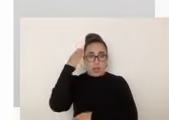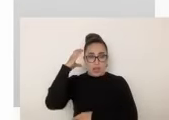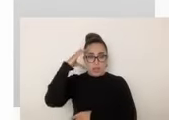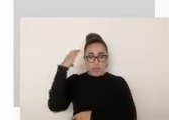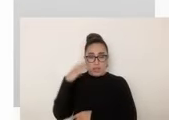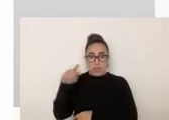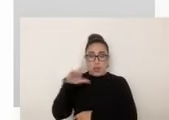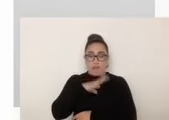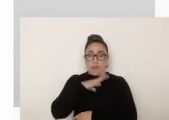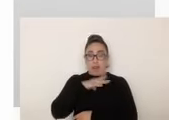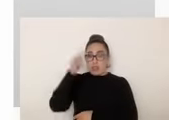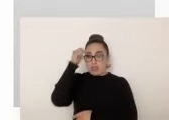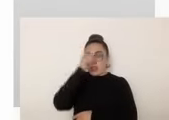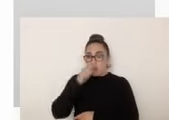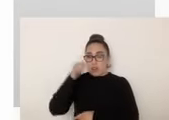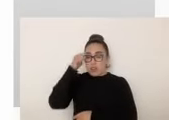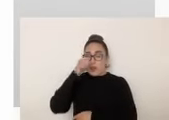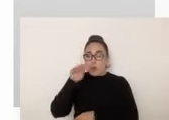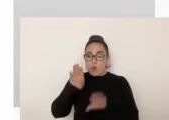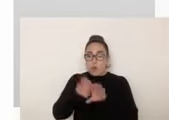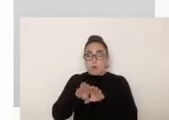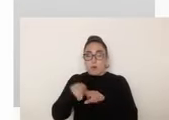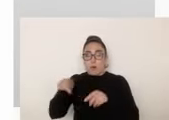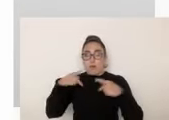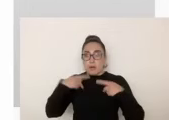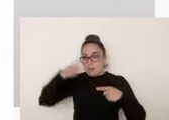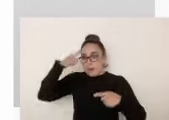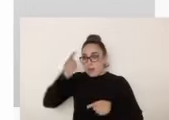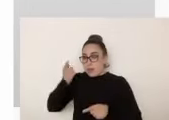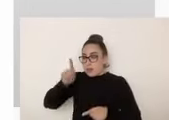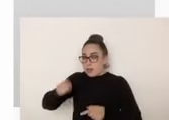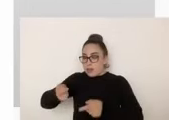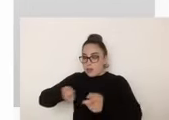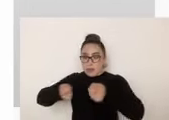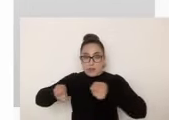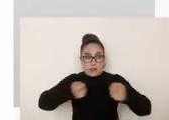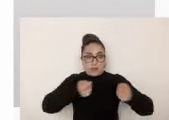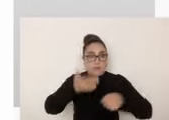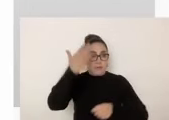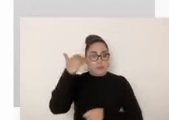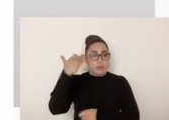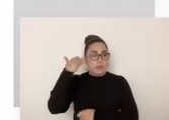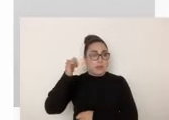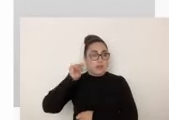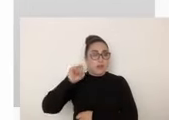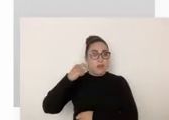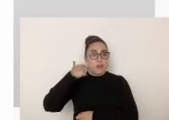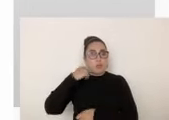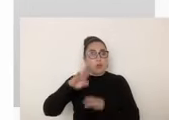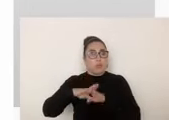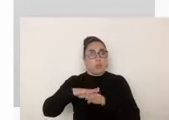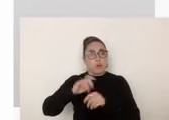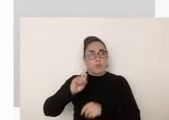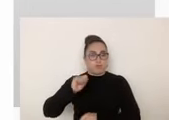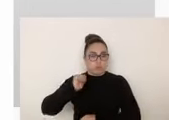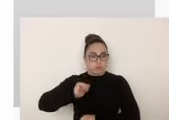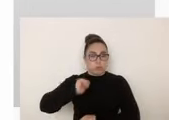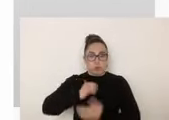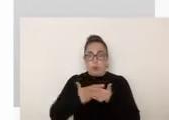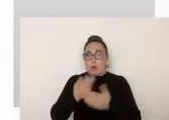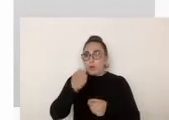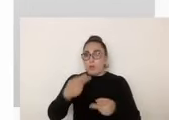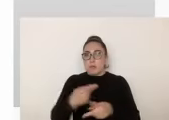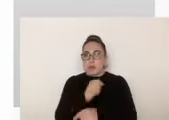moral tan fracasada como el utilitarismo mejoraba el derecho penal del antiguo régimen. Pero eso no es cierto hoy en día. El